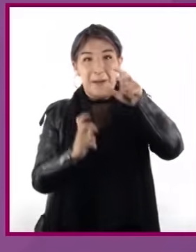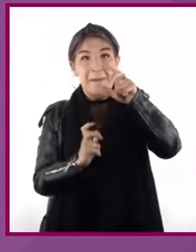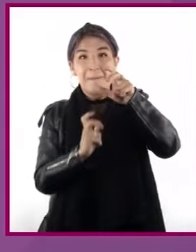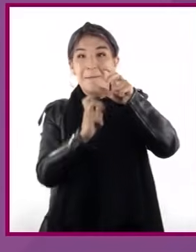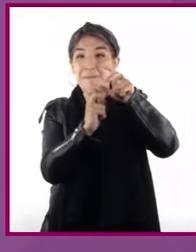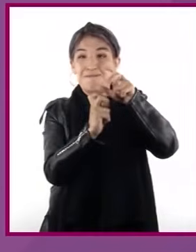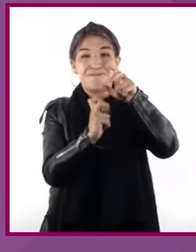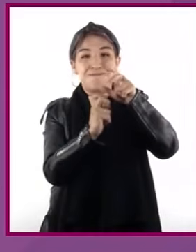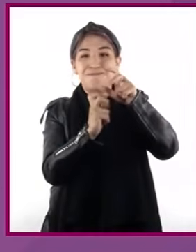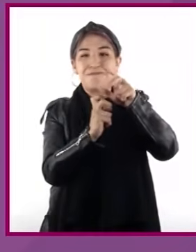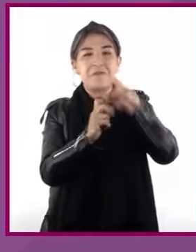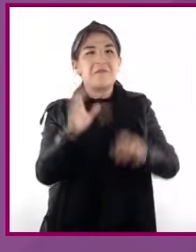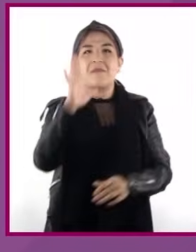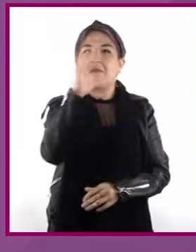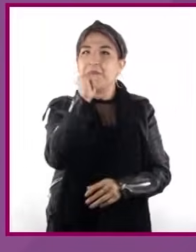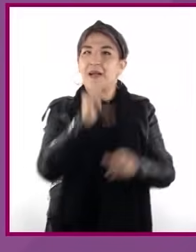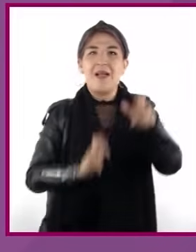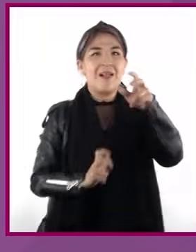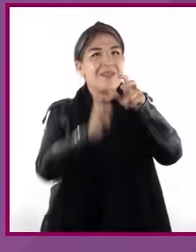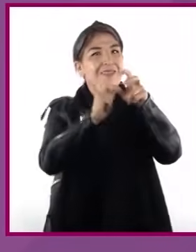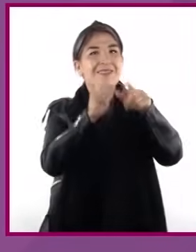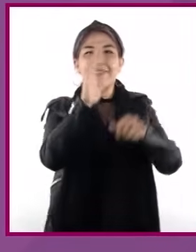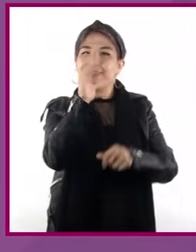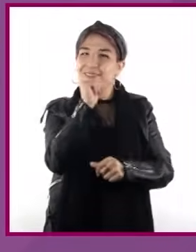presionemos, ya no se puede comprimir.